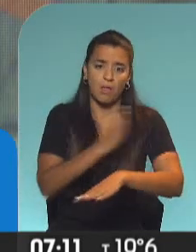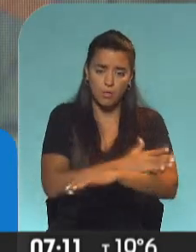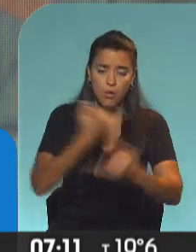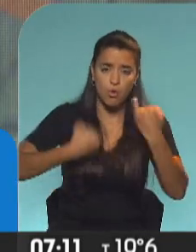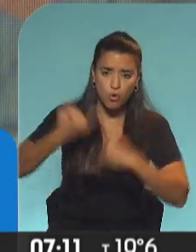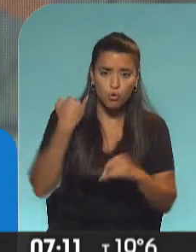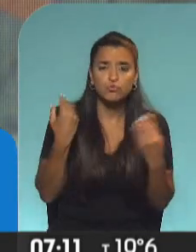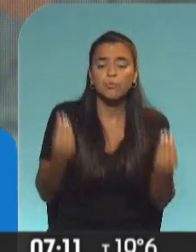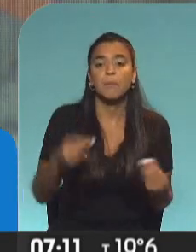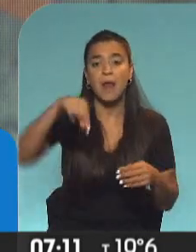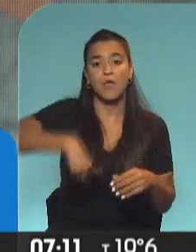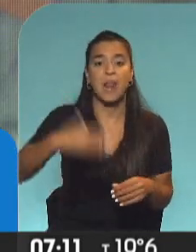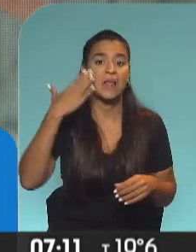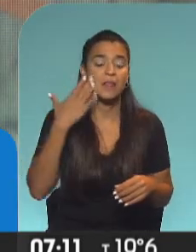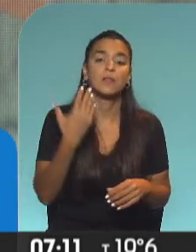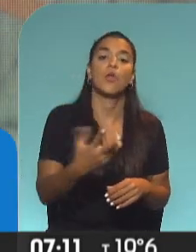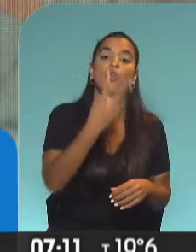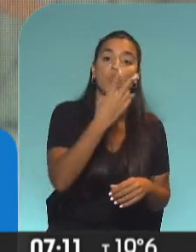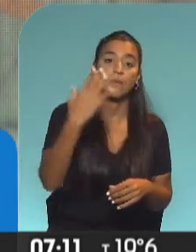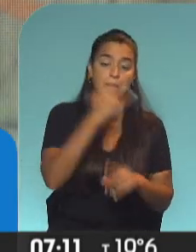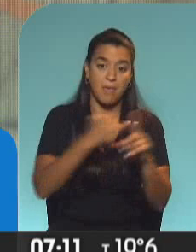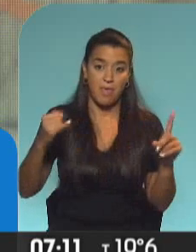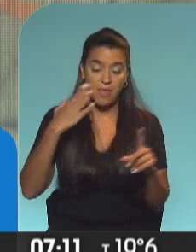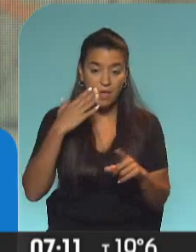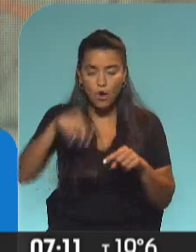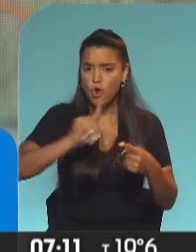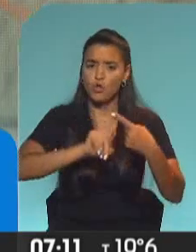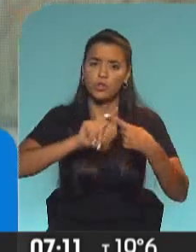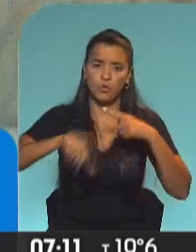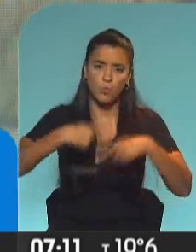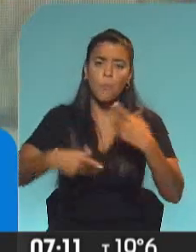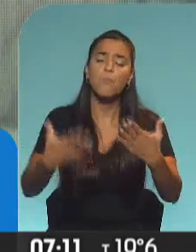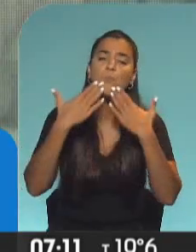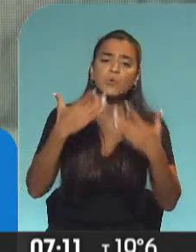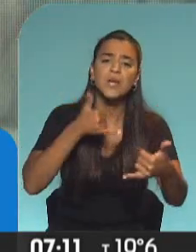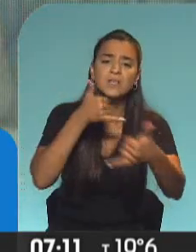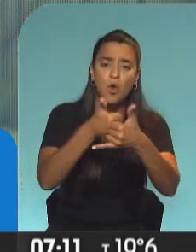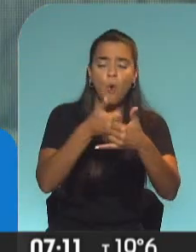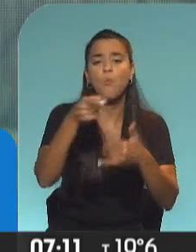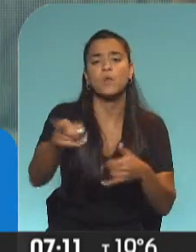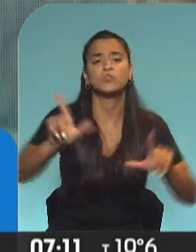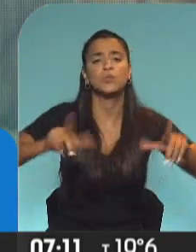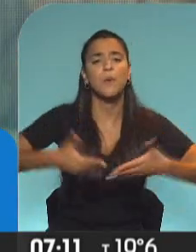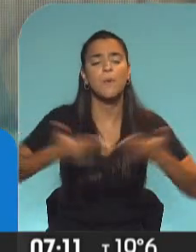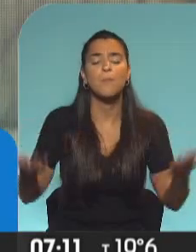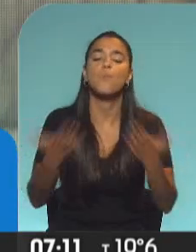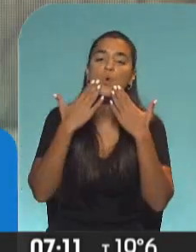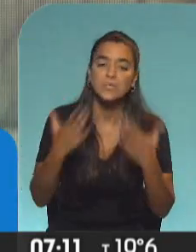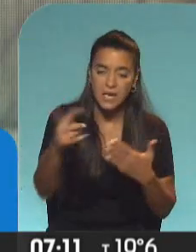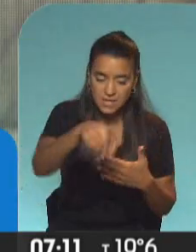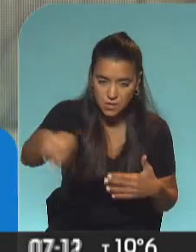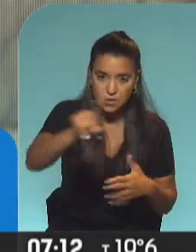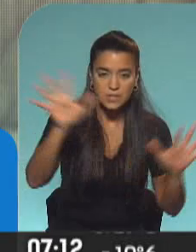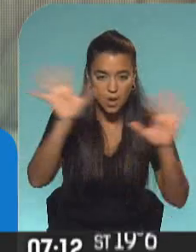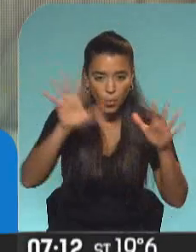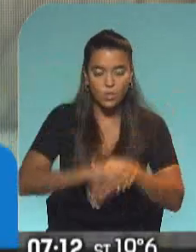de manera presencial para esta tarde a las 14:30. Vamos a seguir en contacto por el tema. Le agradecemos esta comunicación con la TV Pública. Muchísimas gracias a ustedes.